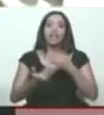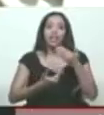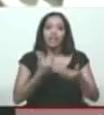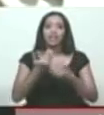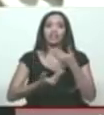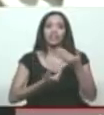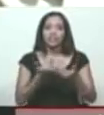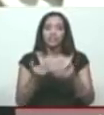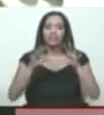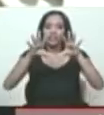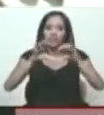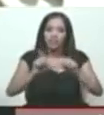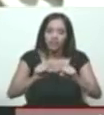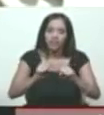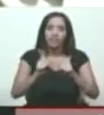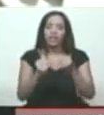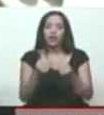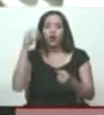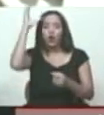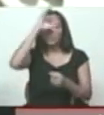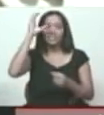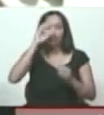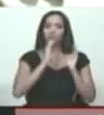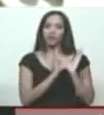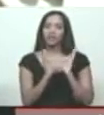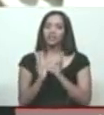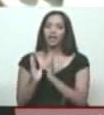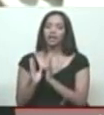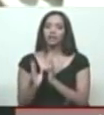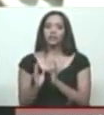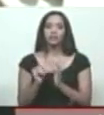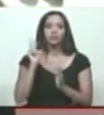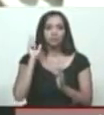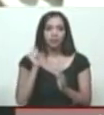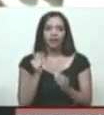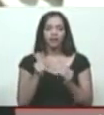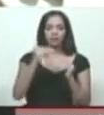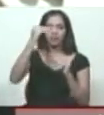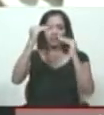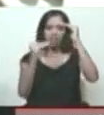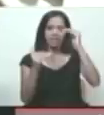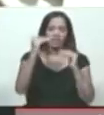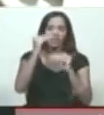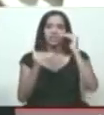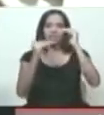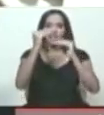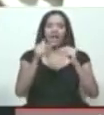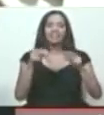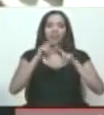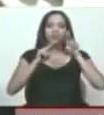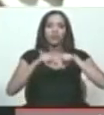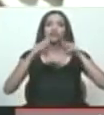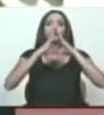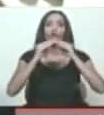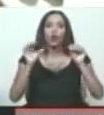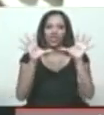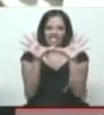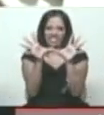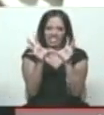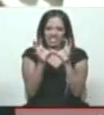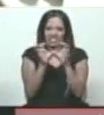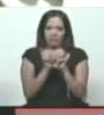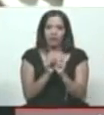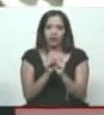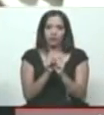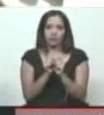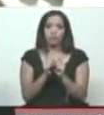administración de carga consciente, organizada, para estabilizar hasta que reconstruyamos todo lo que quemaron.